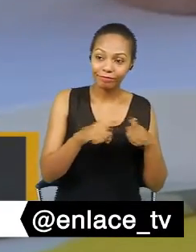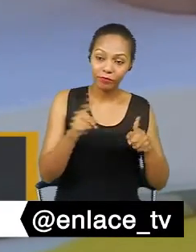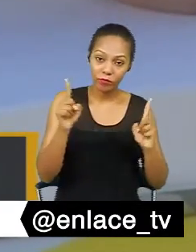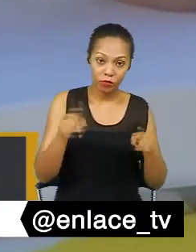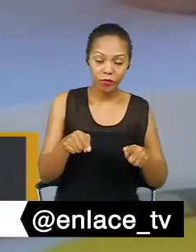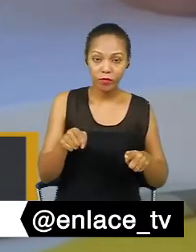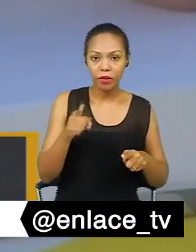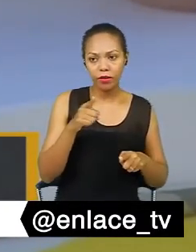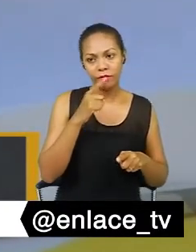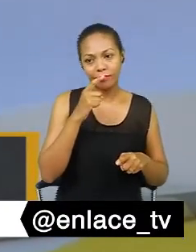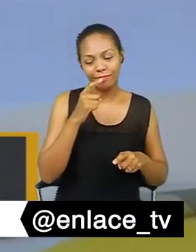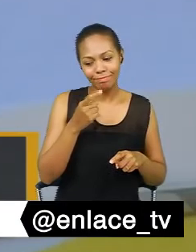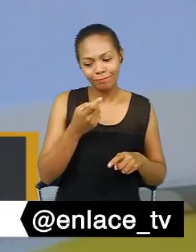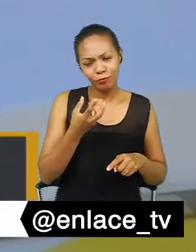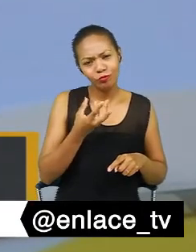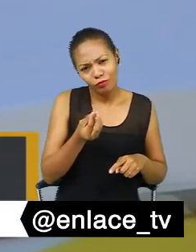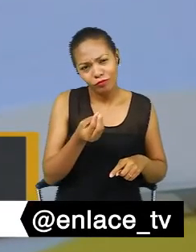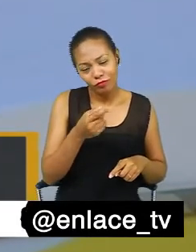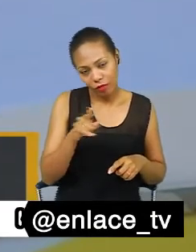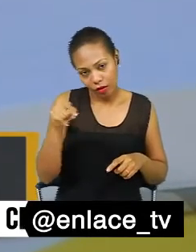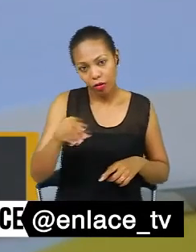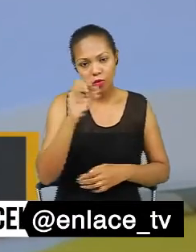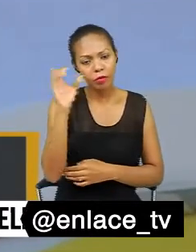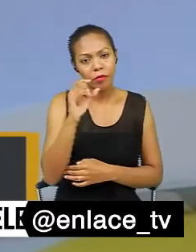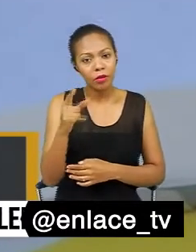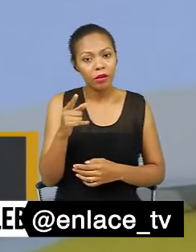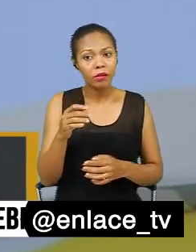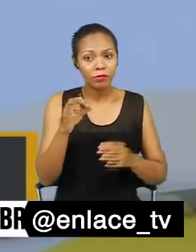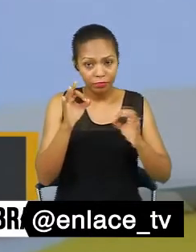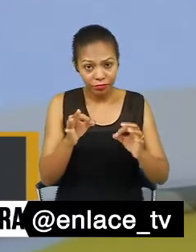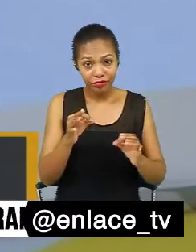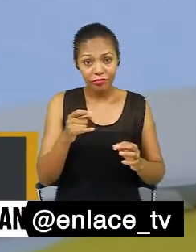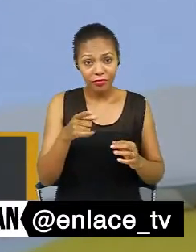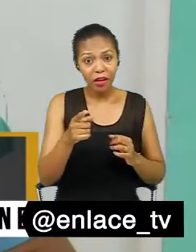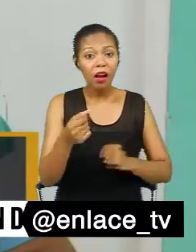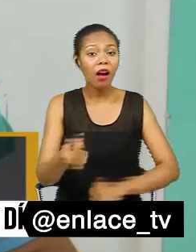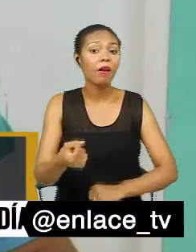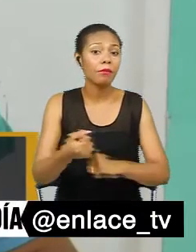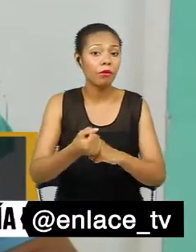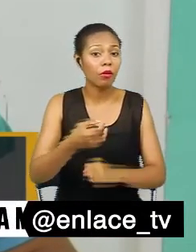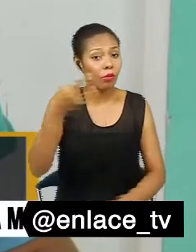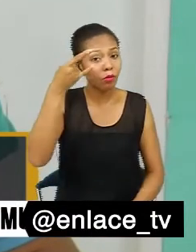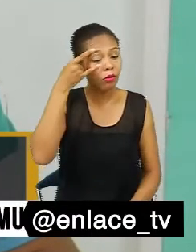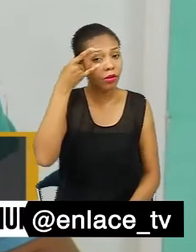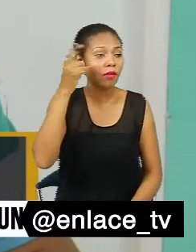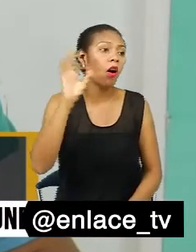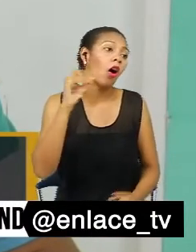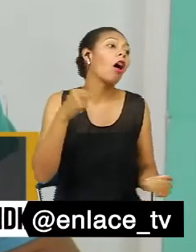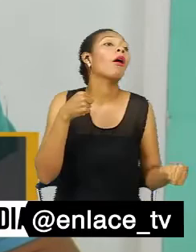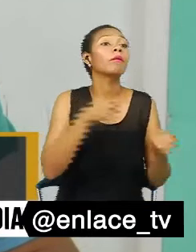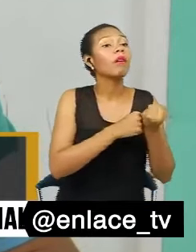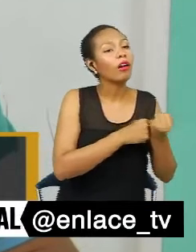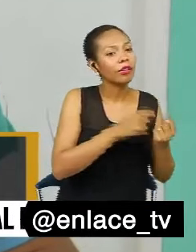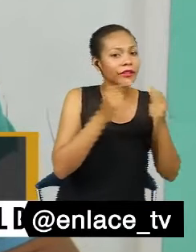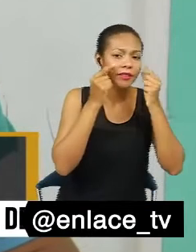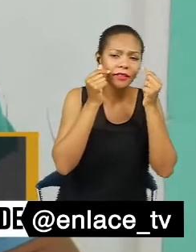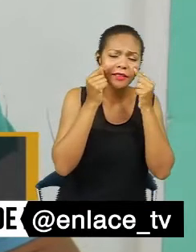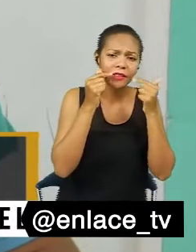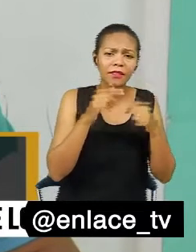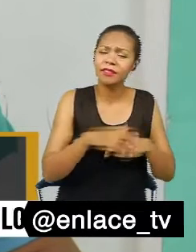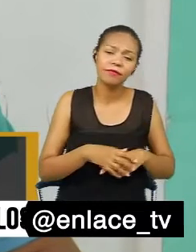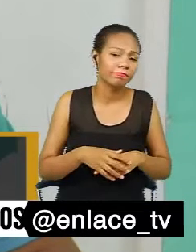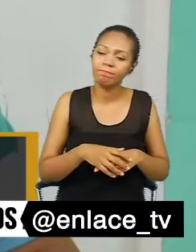pueblo colombiano no está favoreciendo solo a Uribe o está favoreciendo o desfavoreciendo a Santos. Está llevando a